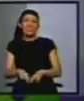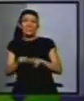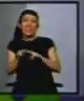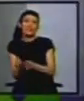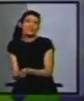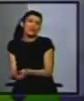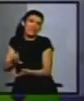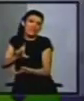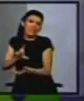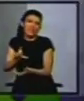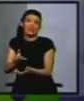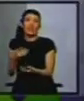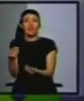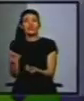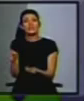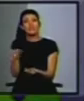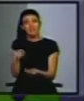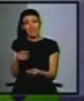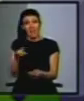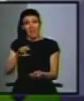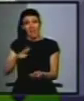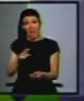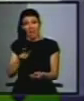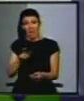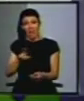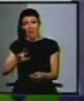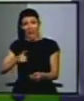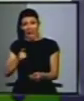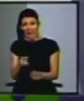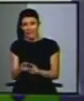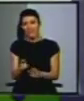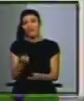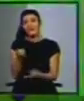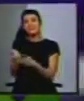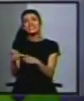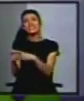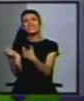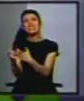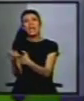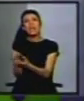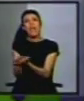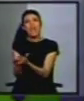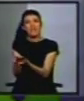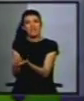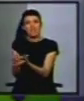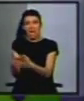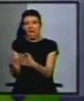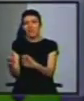conveniente, y entregaba un cheque en garantía, o sea, un negocio redondo.